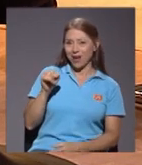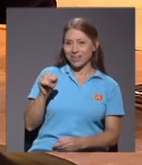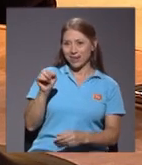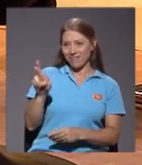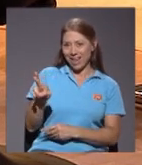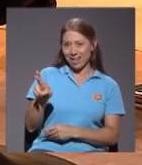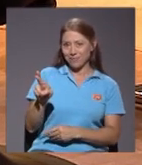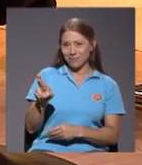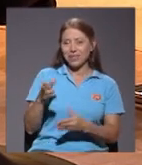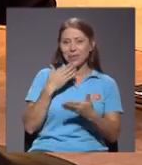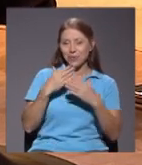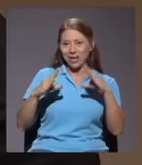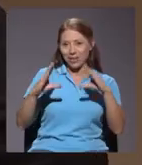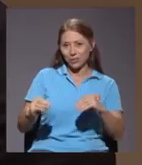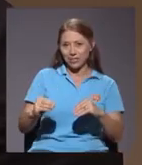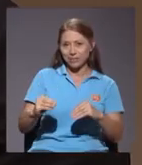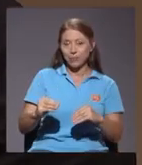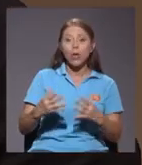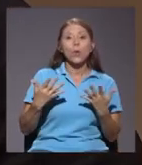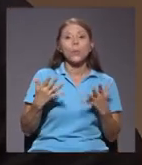la uc r